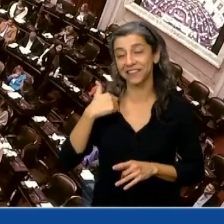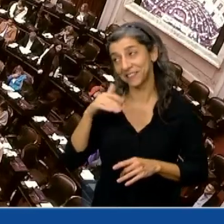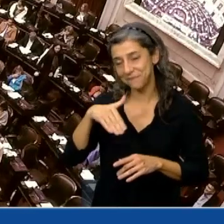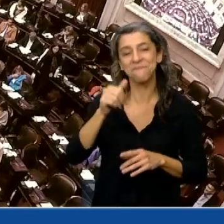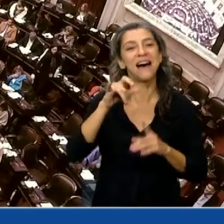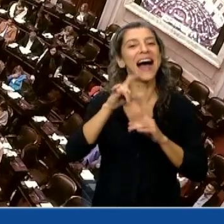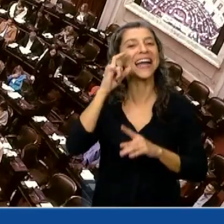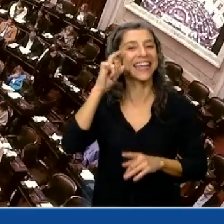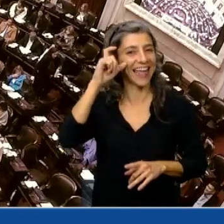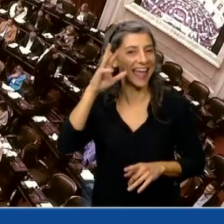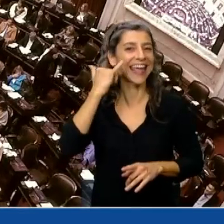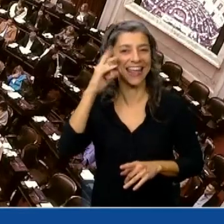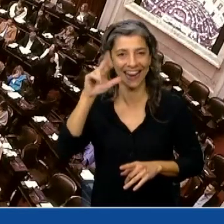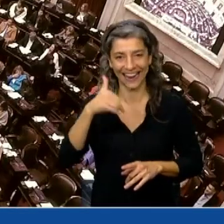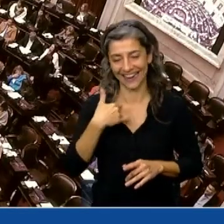Gracias, presidente.